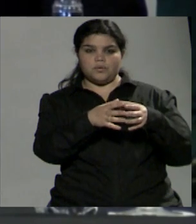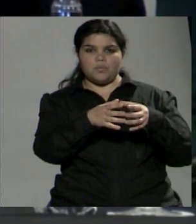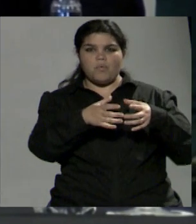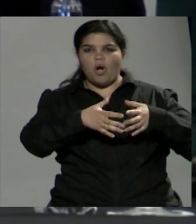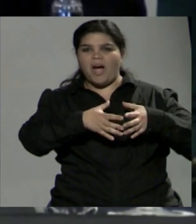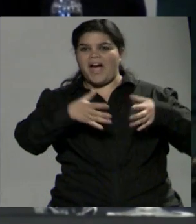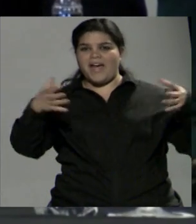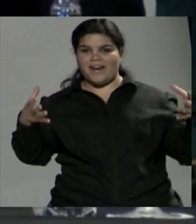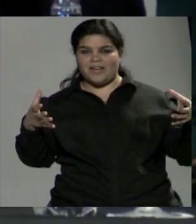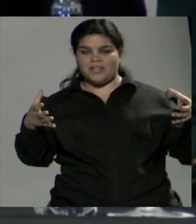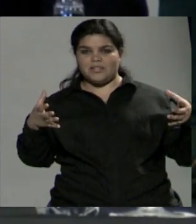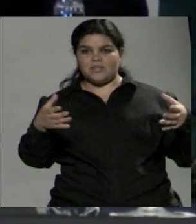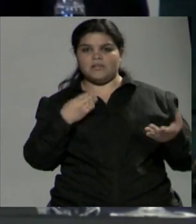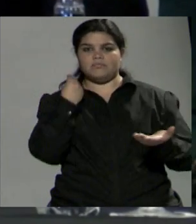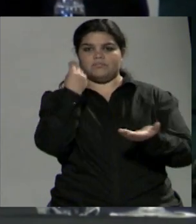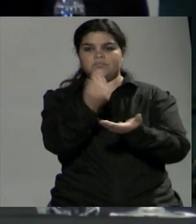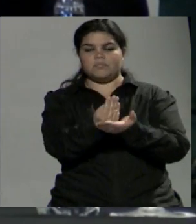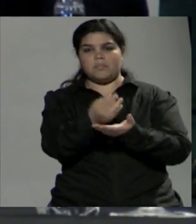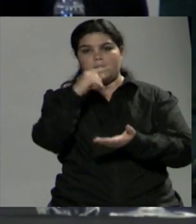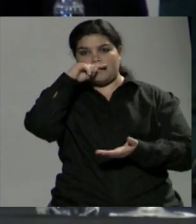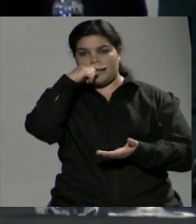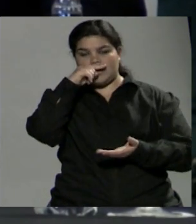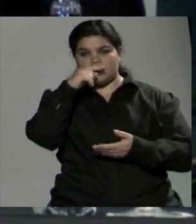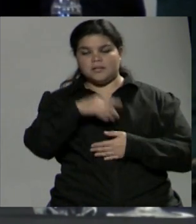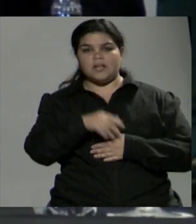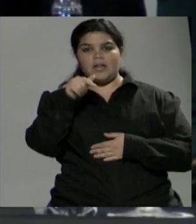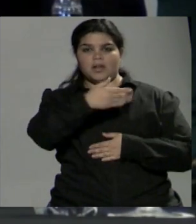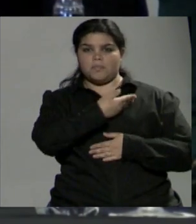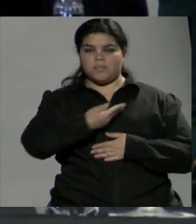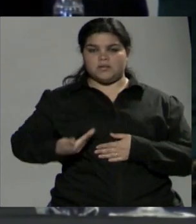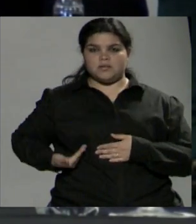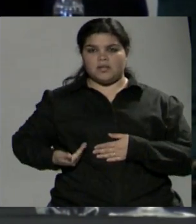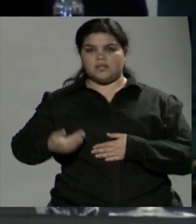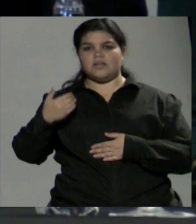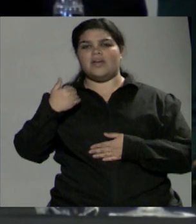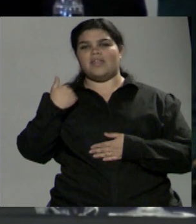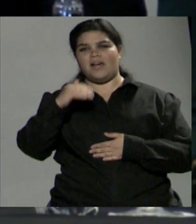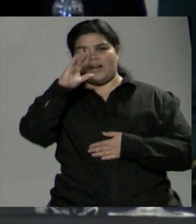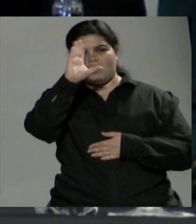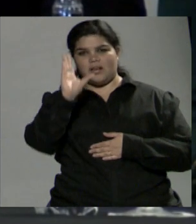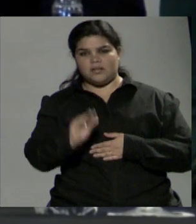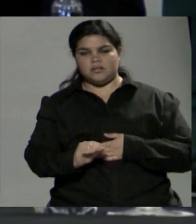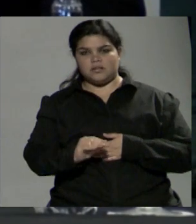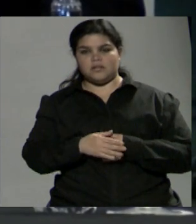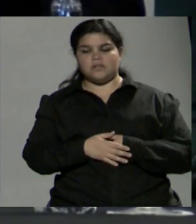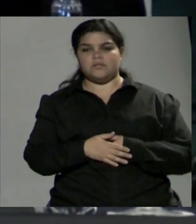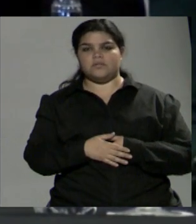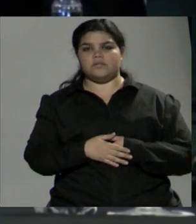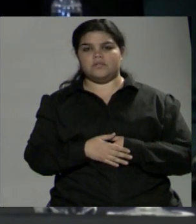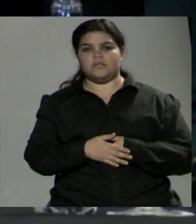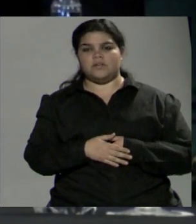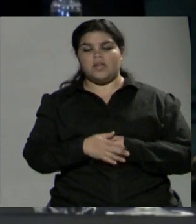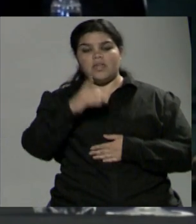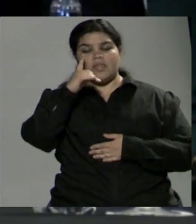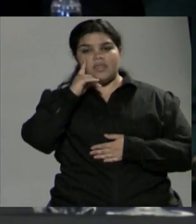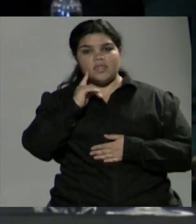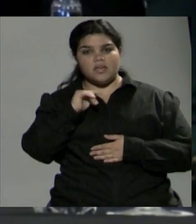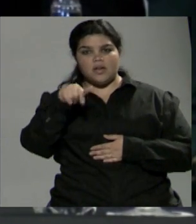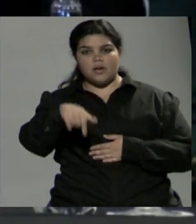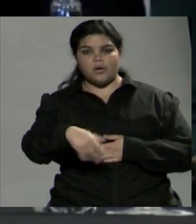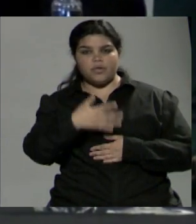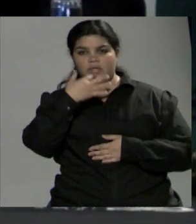grande, liderado por el Mauricio Macri, por el presidente en todo el país. Hoy la verdad que estamos